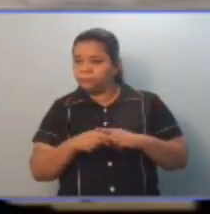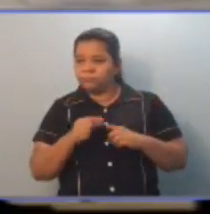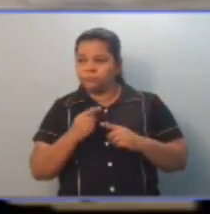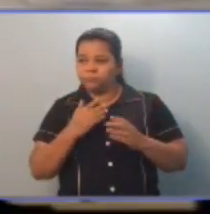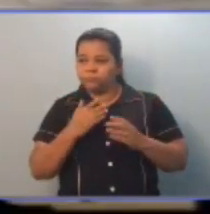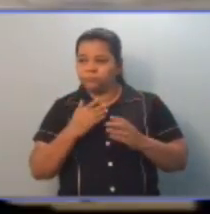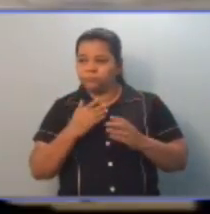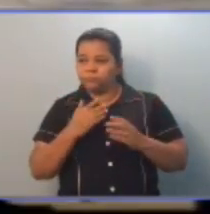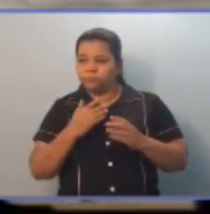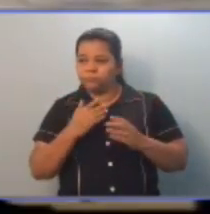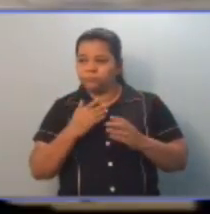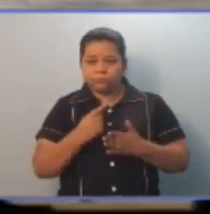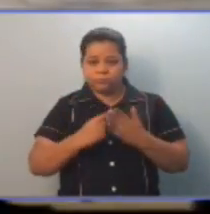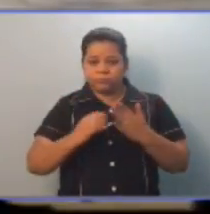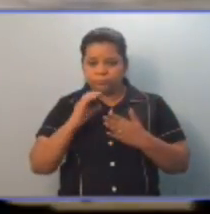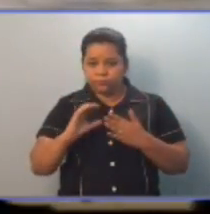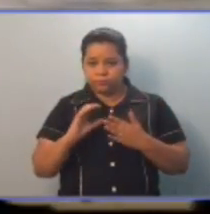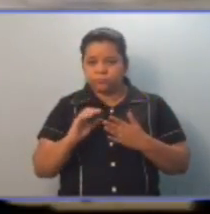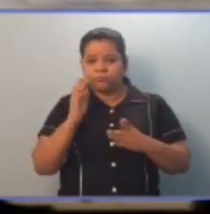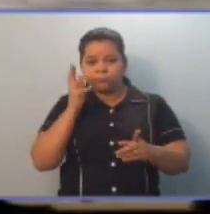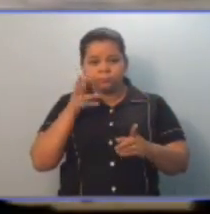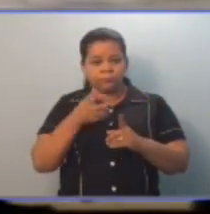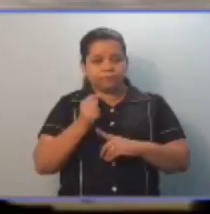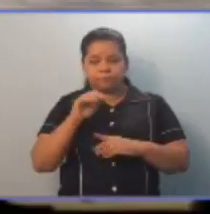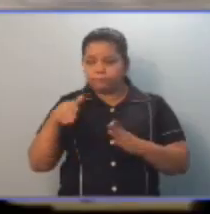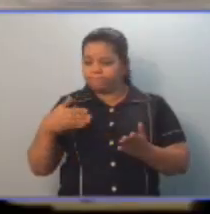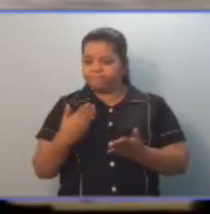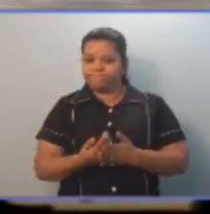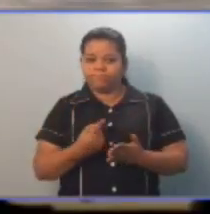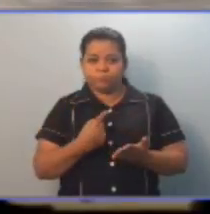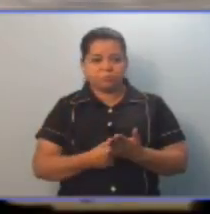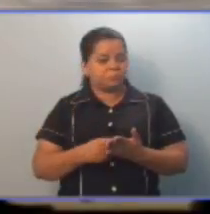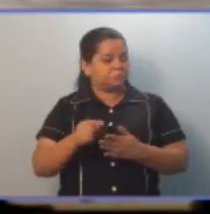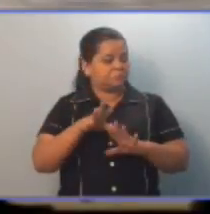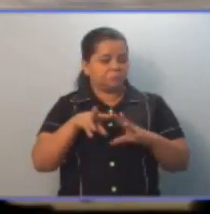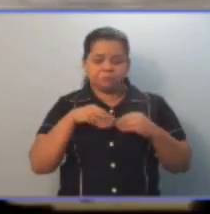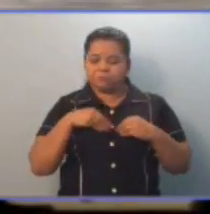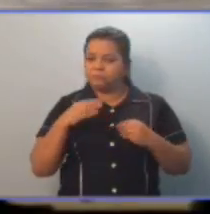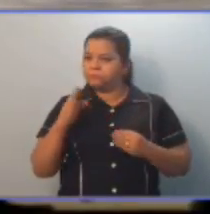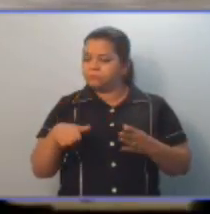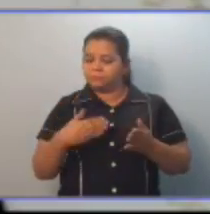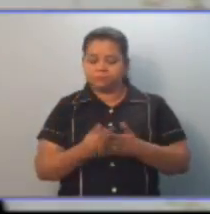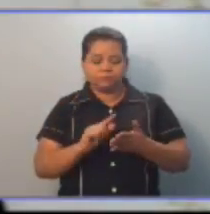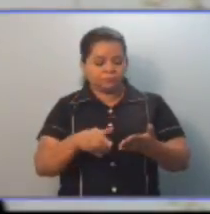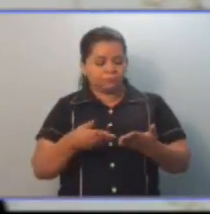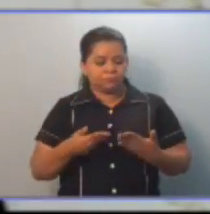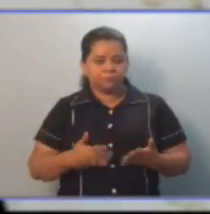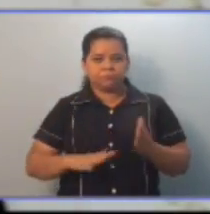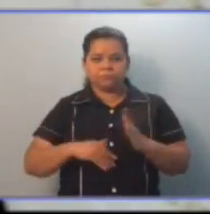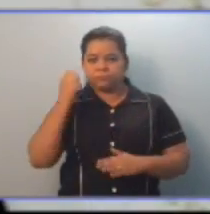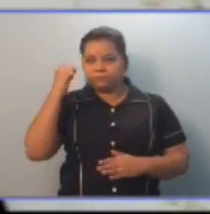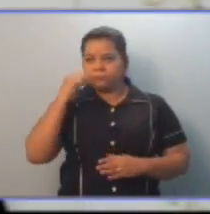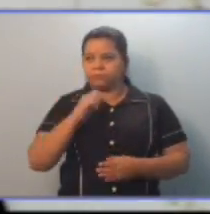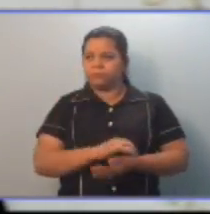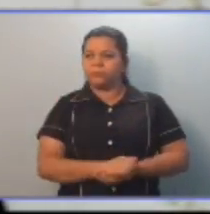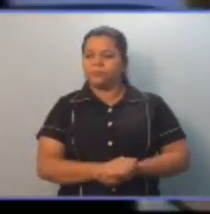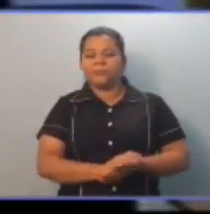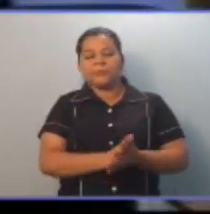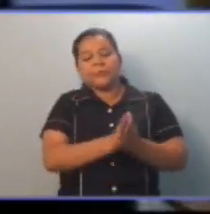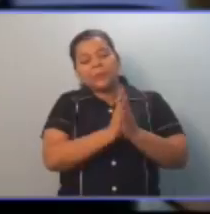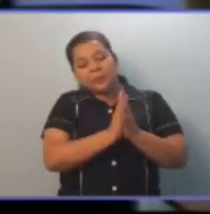de la Constitución, el espíritu del constituyente en muchas de estas disposiciones, ni que afecte el núcleo esencial de los derechos fundamentales. Perdón, señor coordinador,